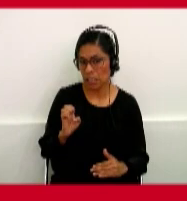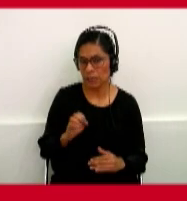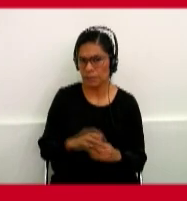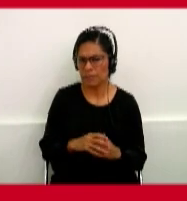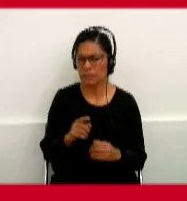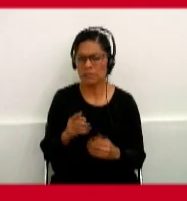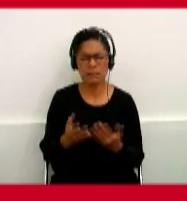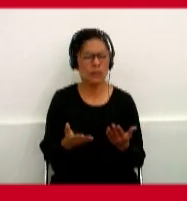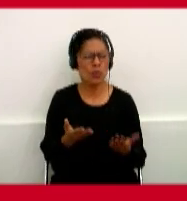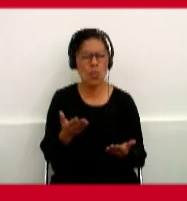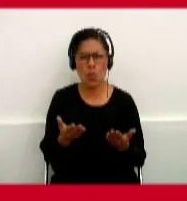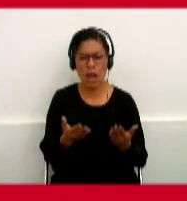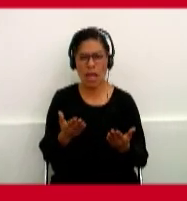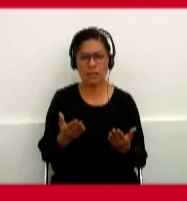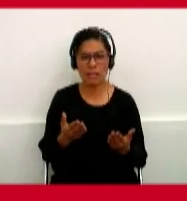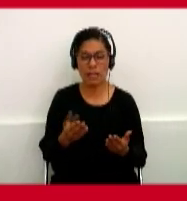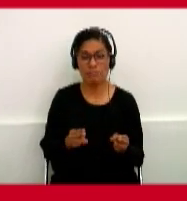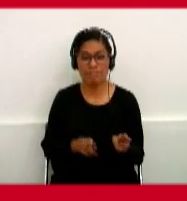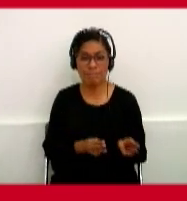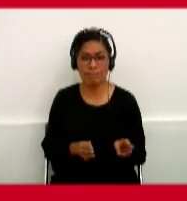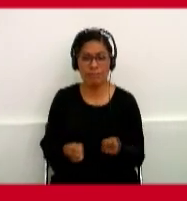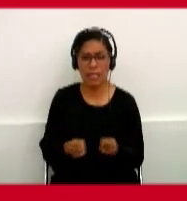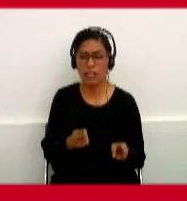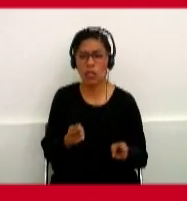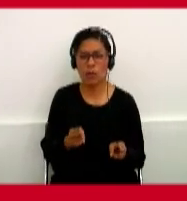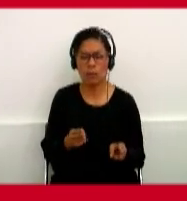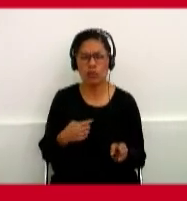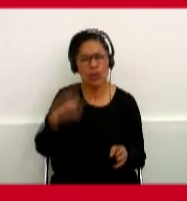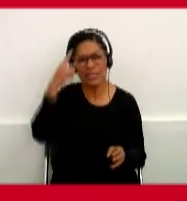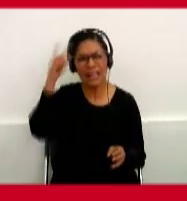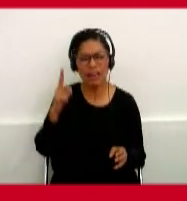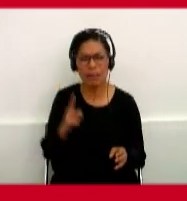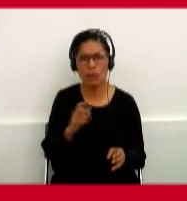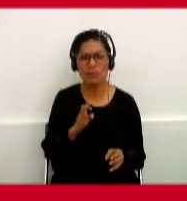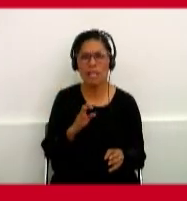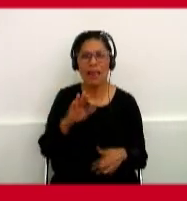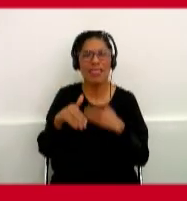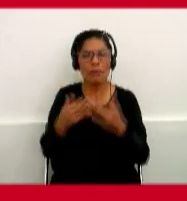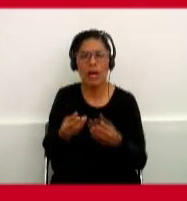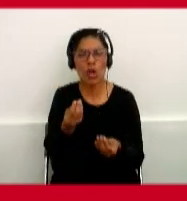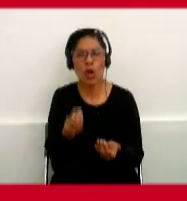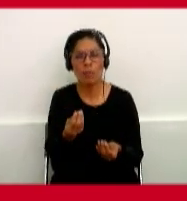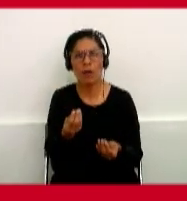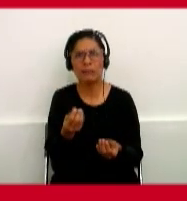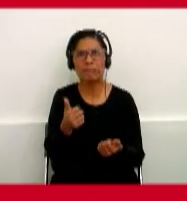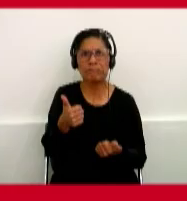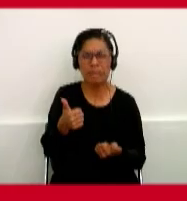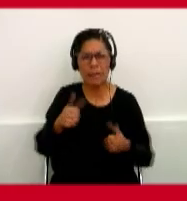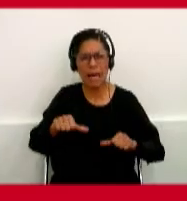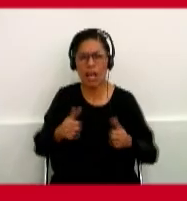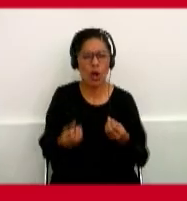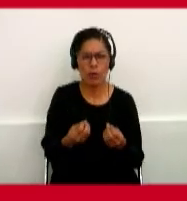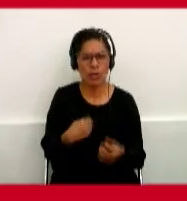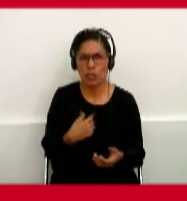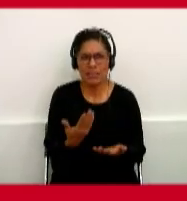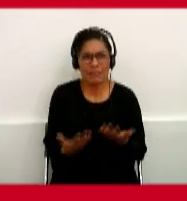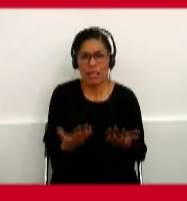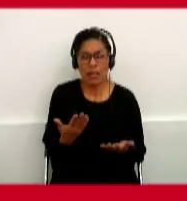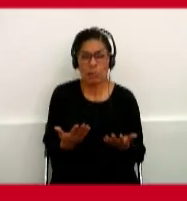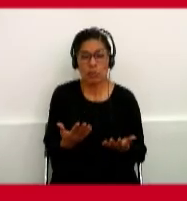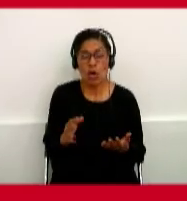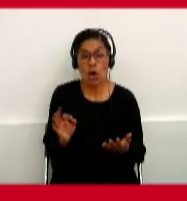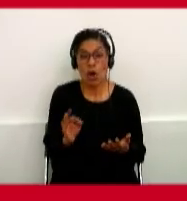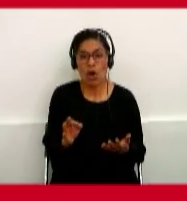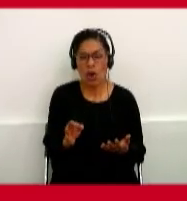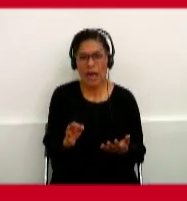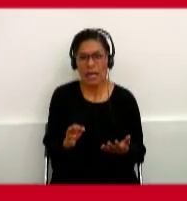ello que este método tiene una incertidumbre, tiene una limitación, que es la incertidumbre que pueden tener o la validez real